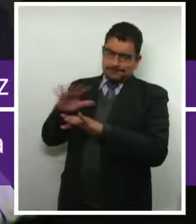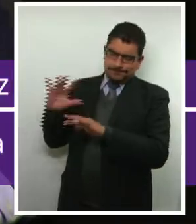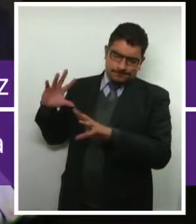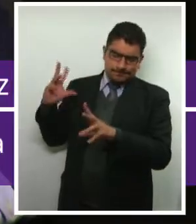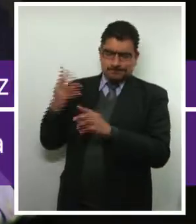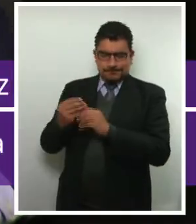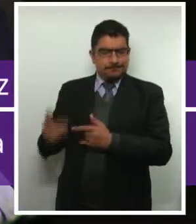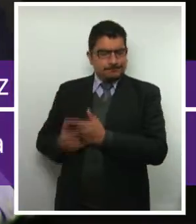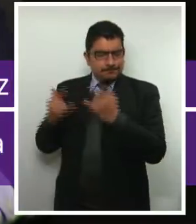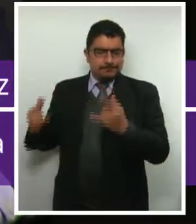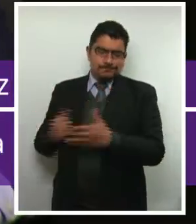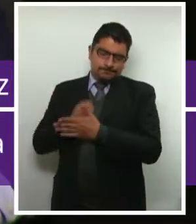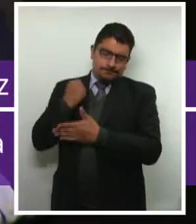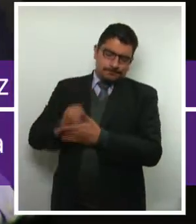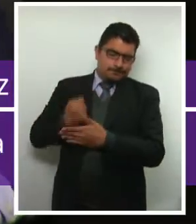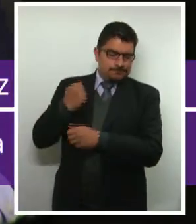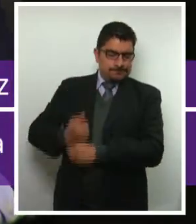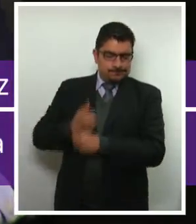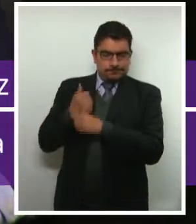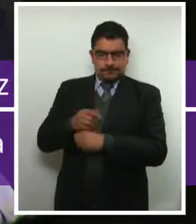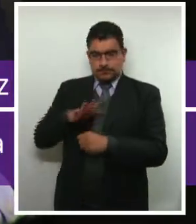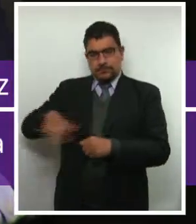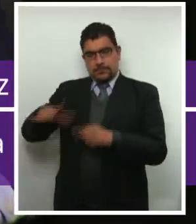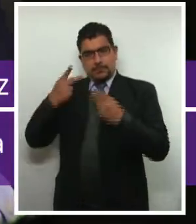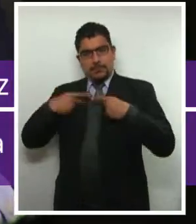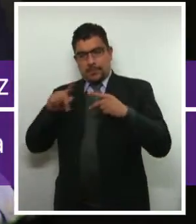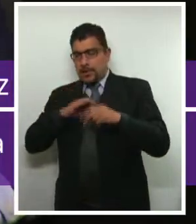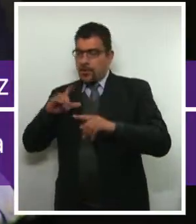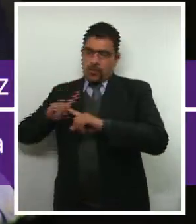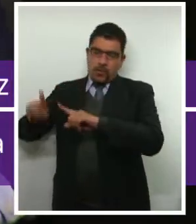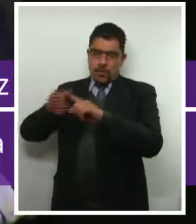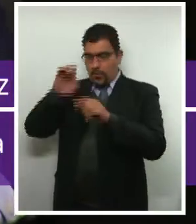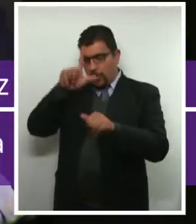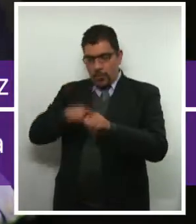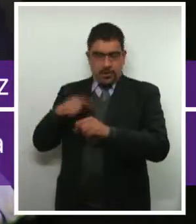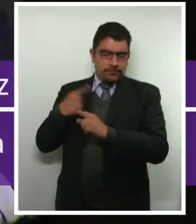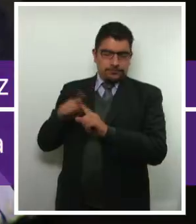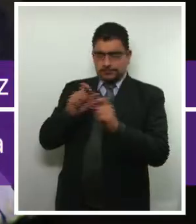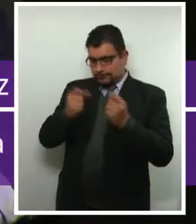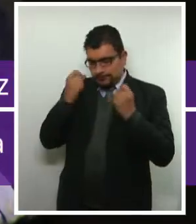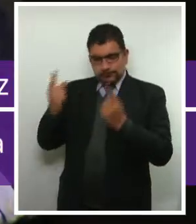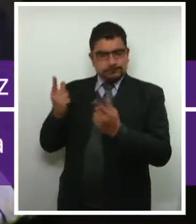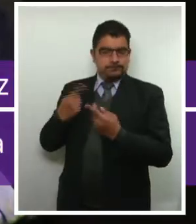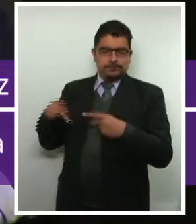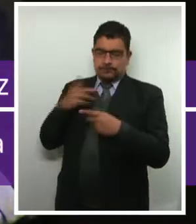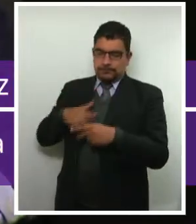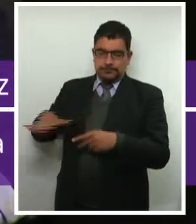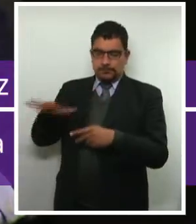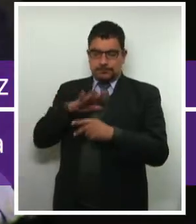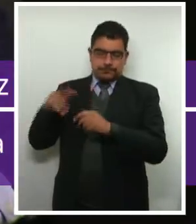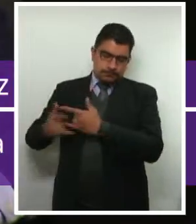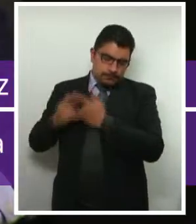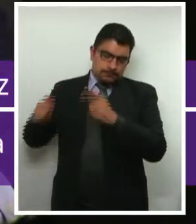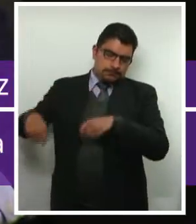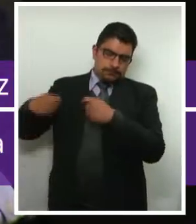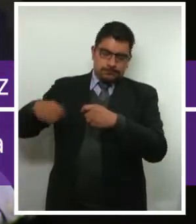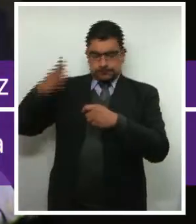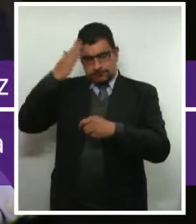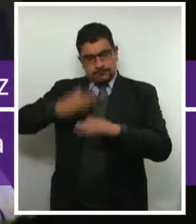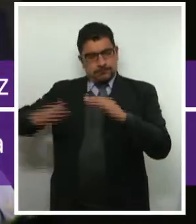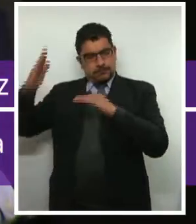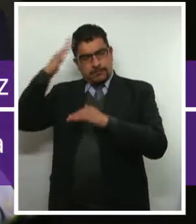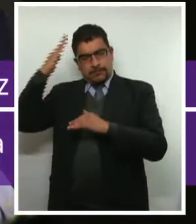Rinde homenaje a los creadores de sus espacios y culturas, a los precursores de su soberanía y a los promotores de